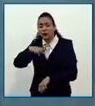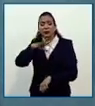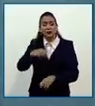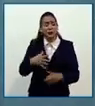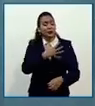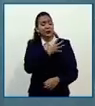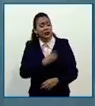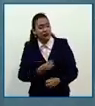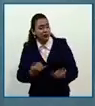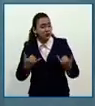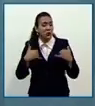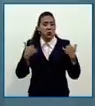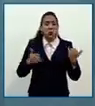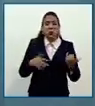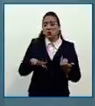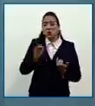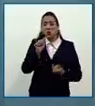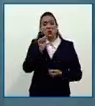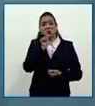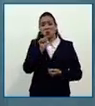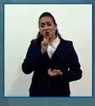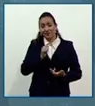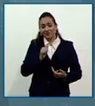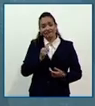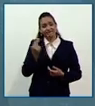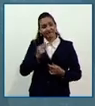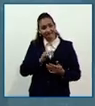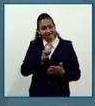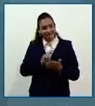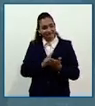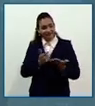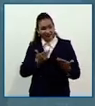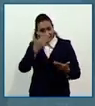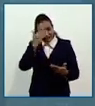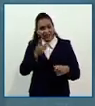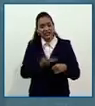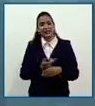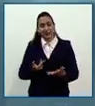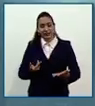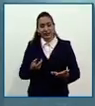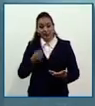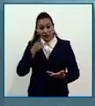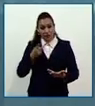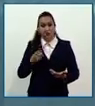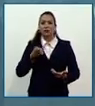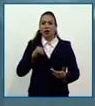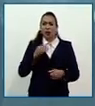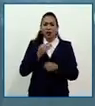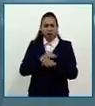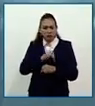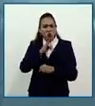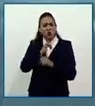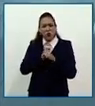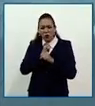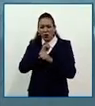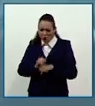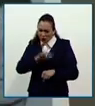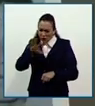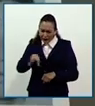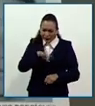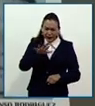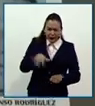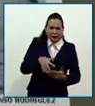sus familiares siguen siendo necesarias. En un breve mensaje enfatizó que la búsqueda e investigación del caso deben